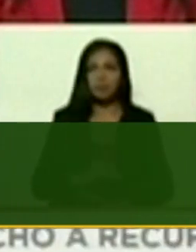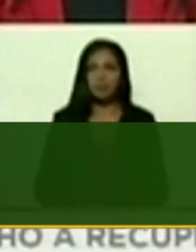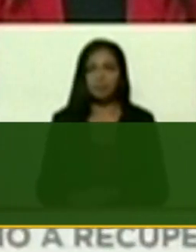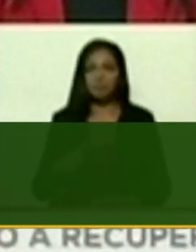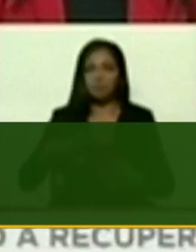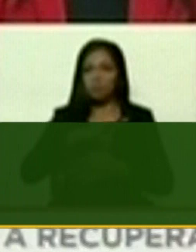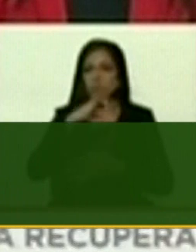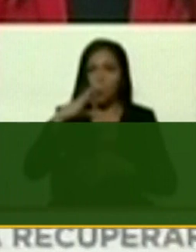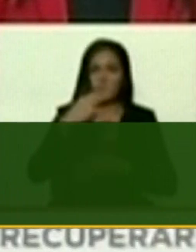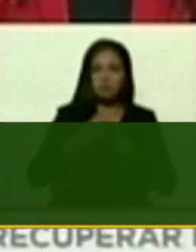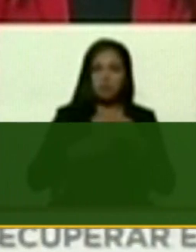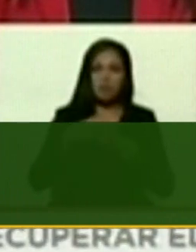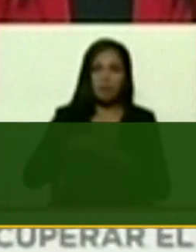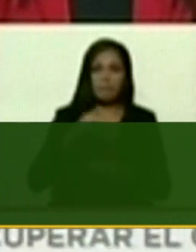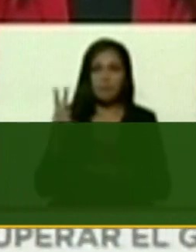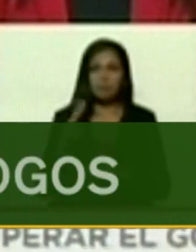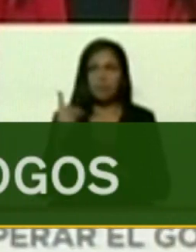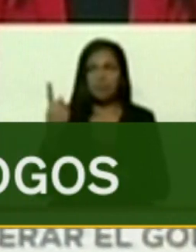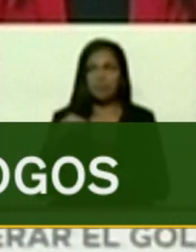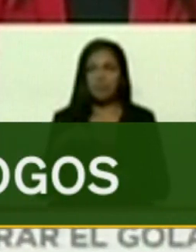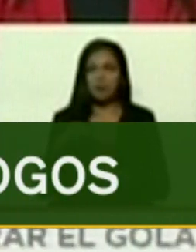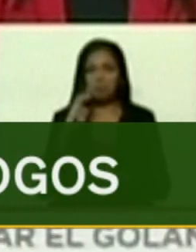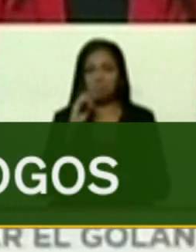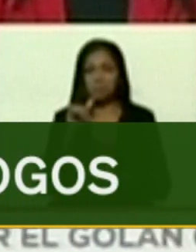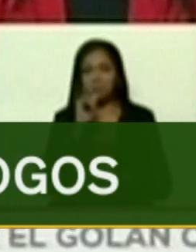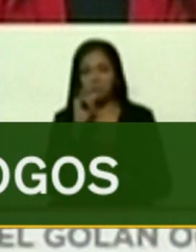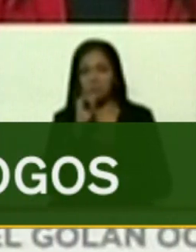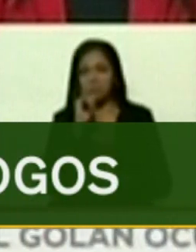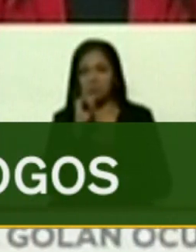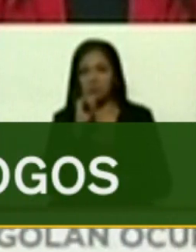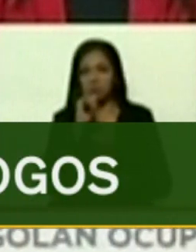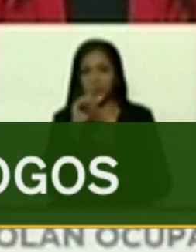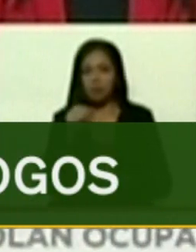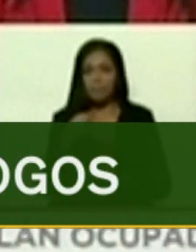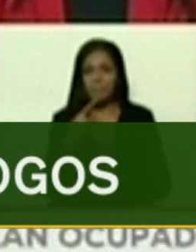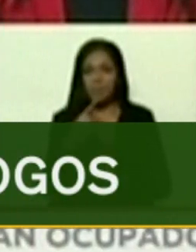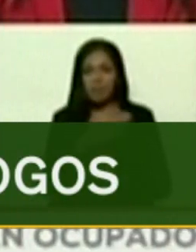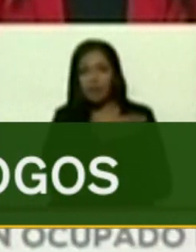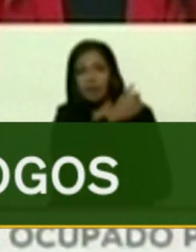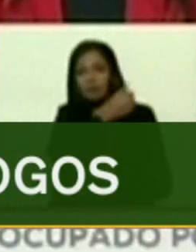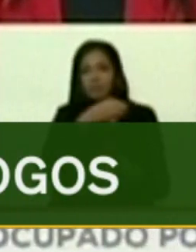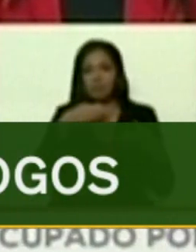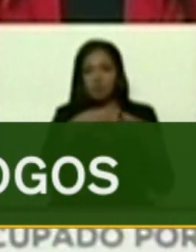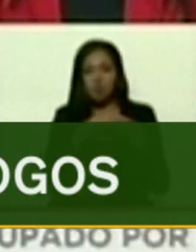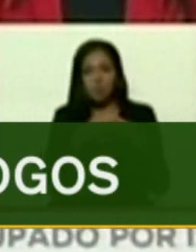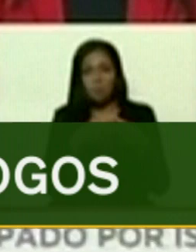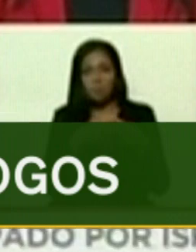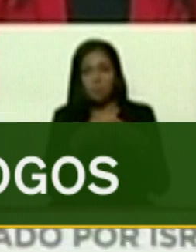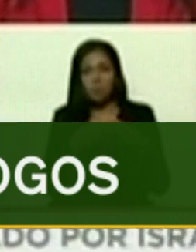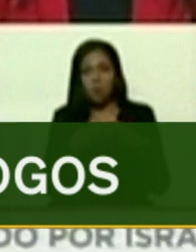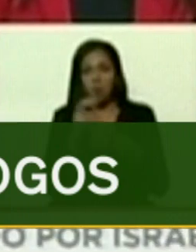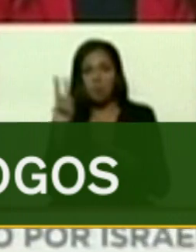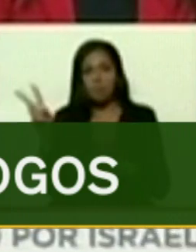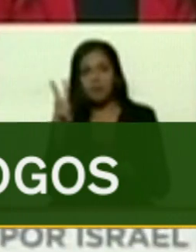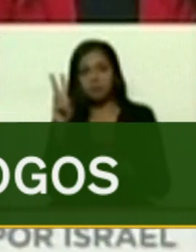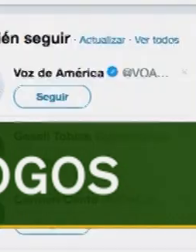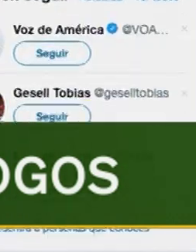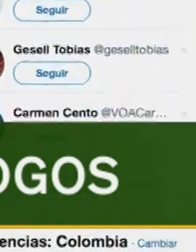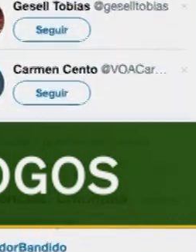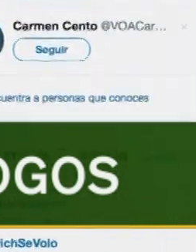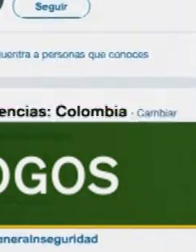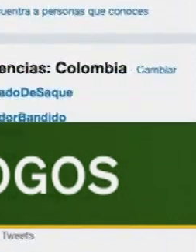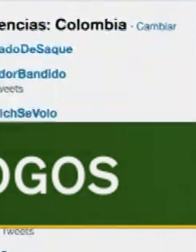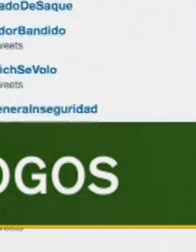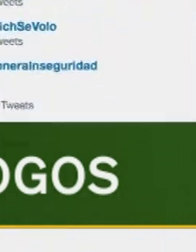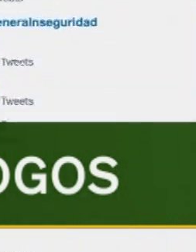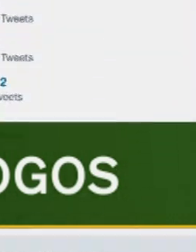espiritual. Tengo reportes del jefe de la delegación venezolana en los diálogos de paz. En